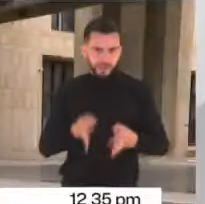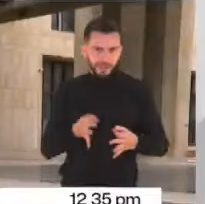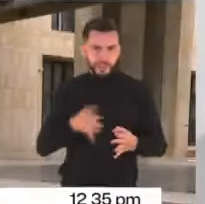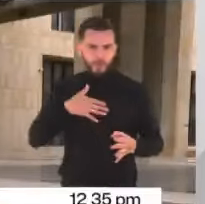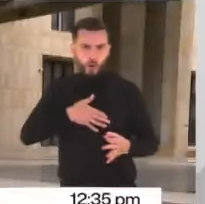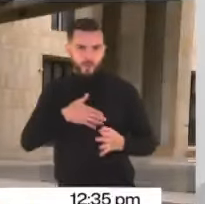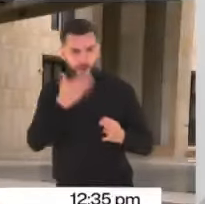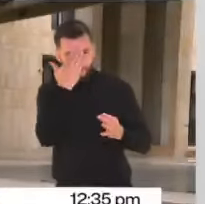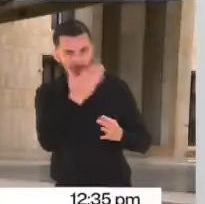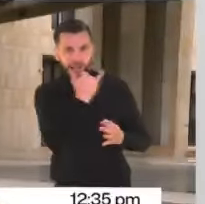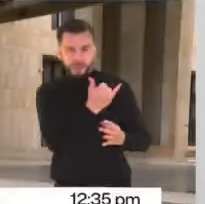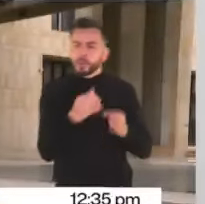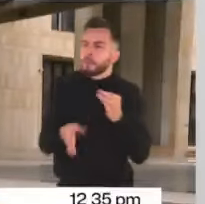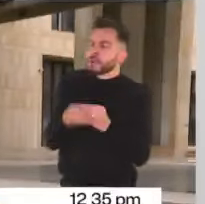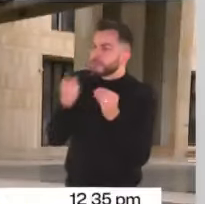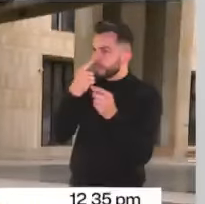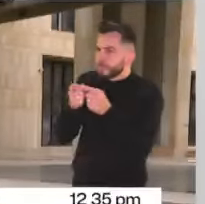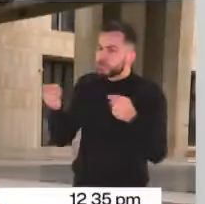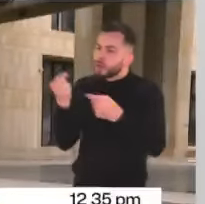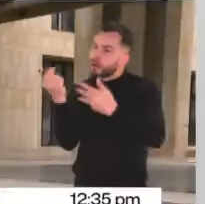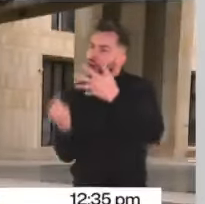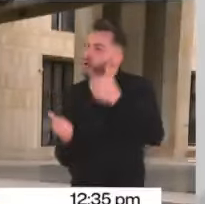conocen?